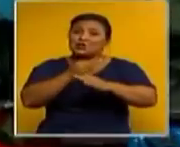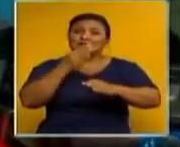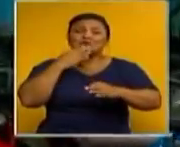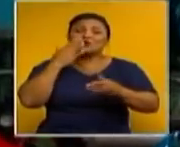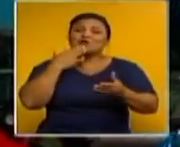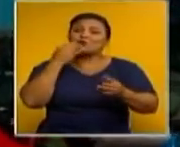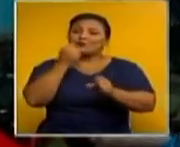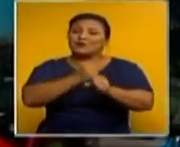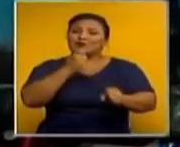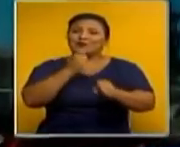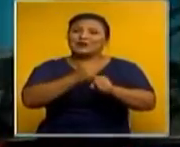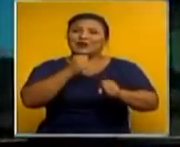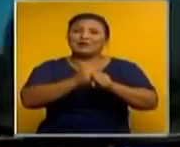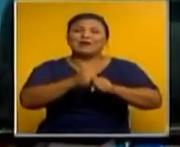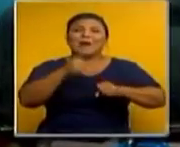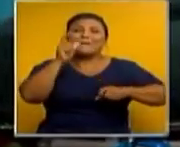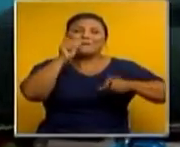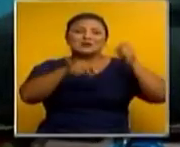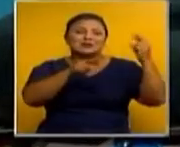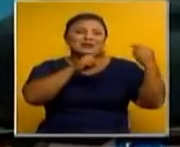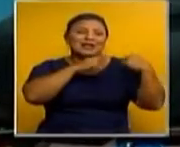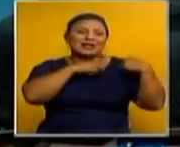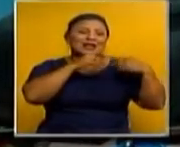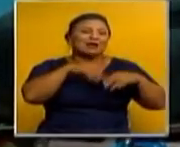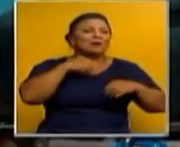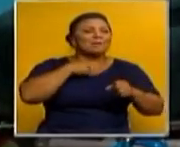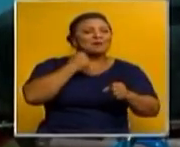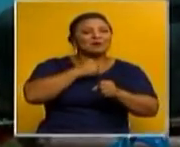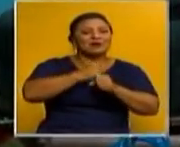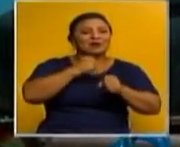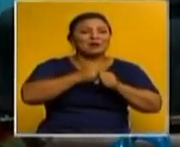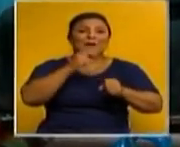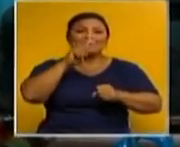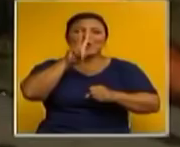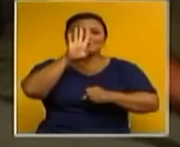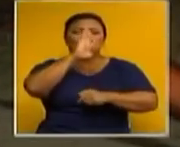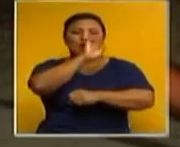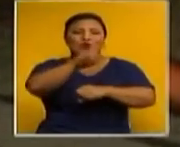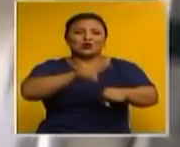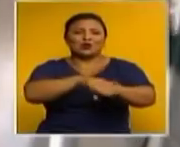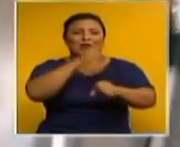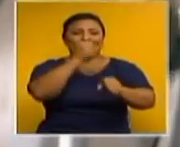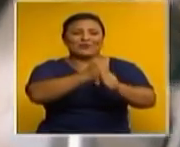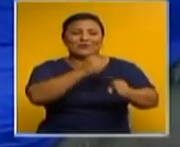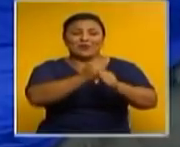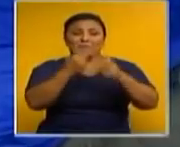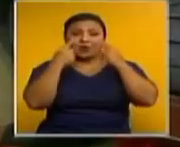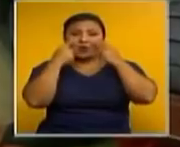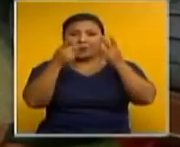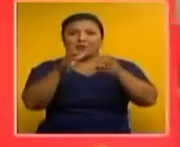el trabajo de las vulcanizadoras las 24 horas del día. Veamos.